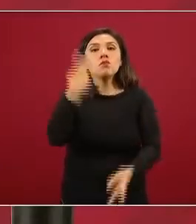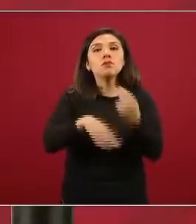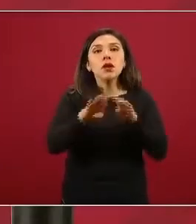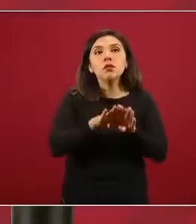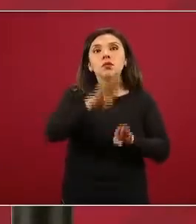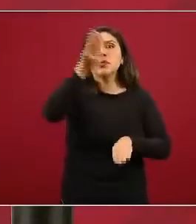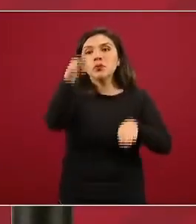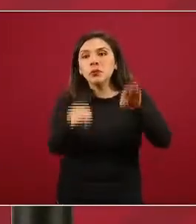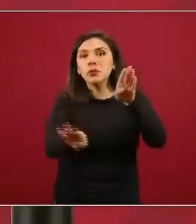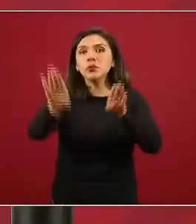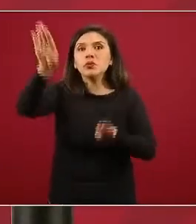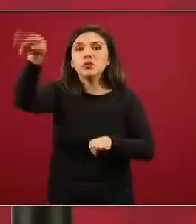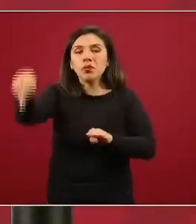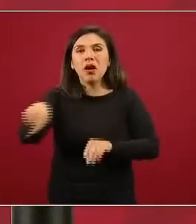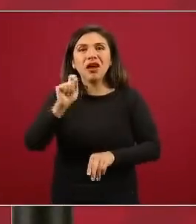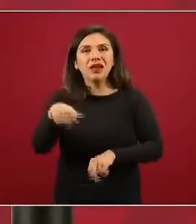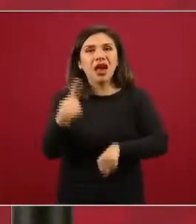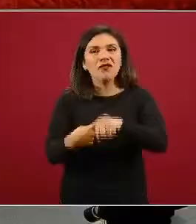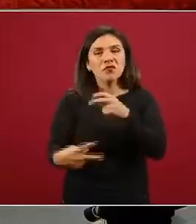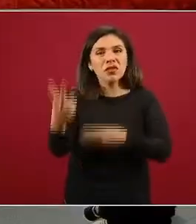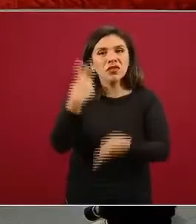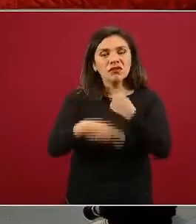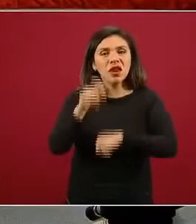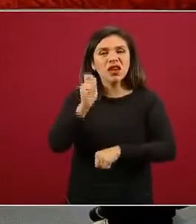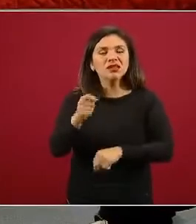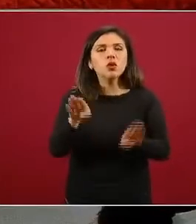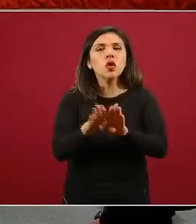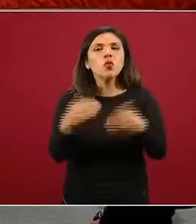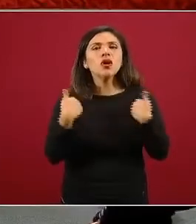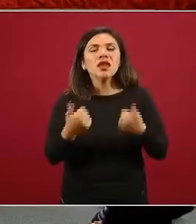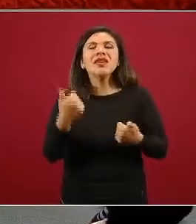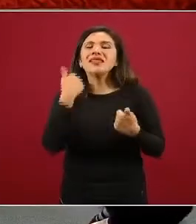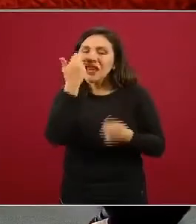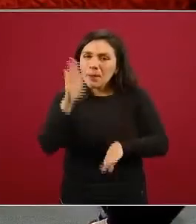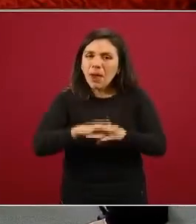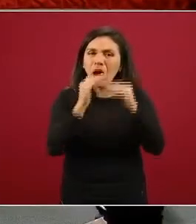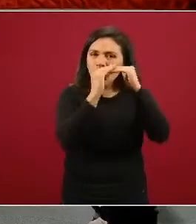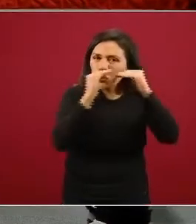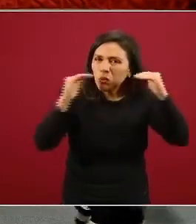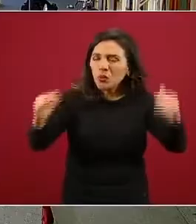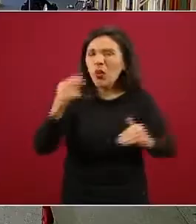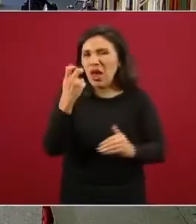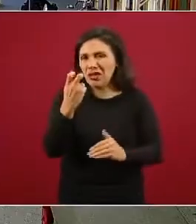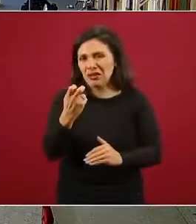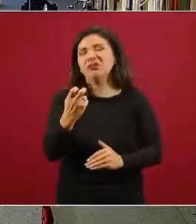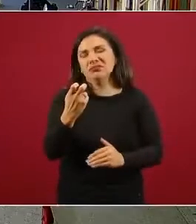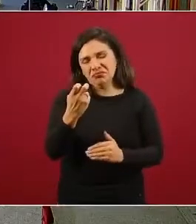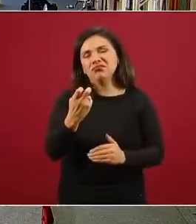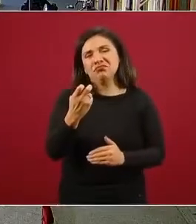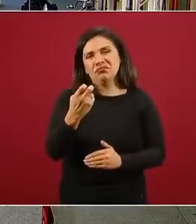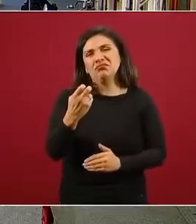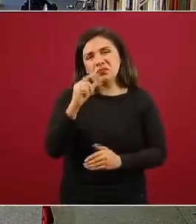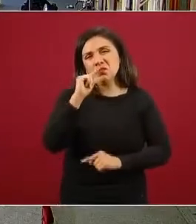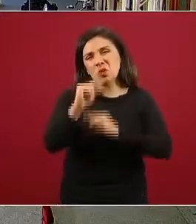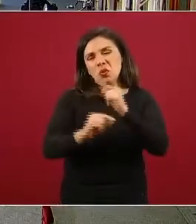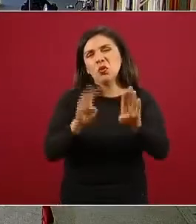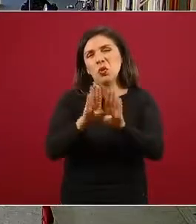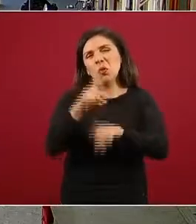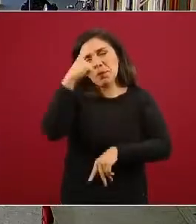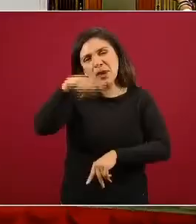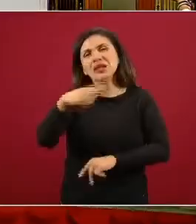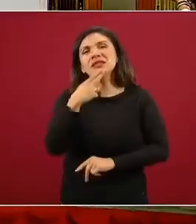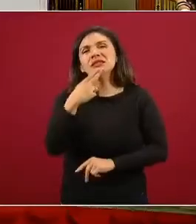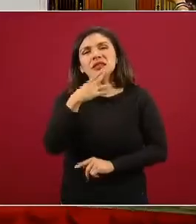curvas epidémicas y lo que significa nuevamente este concepto de aplanar la curva. Creo que esto puede ir